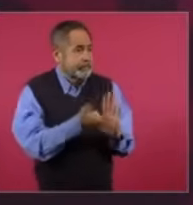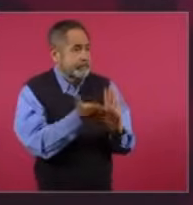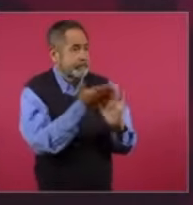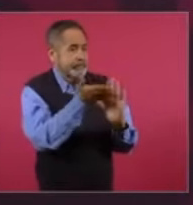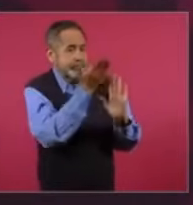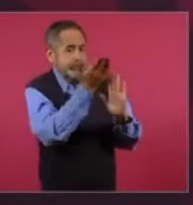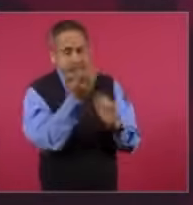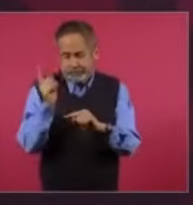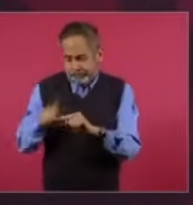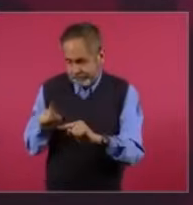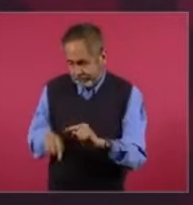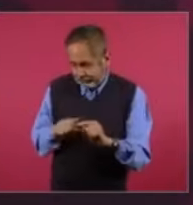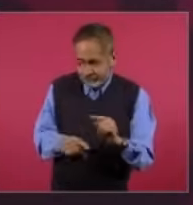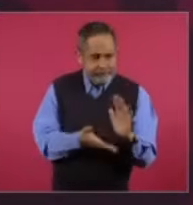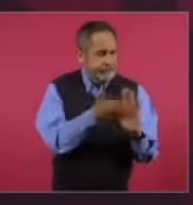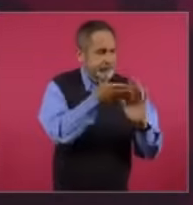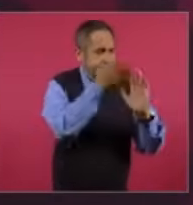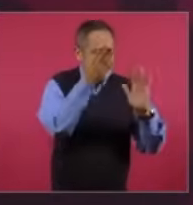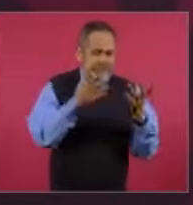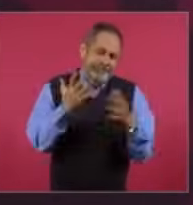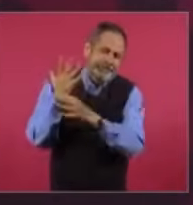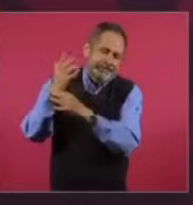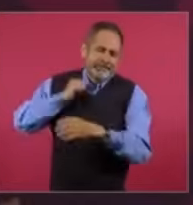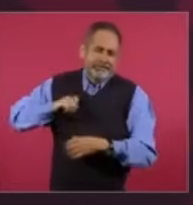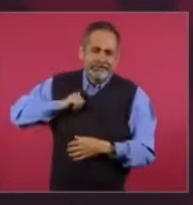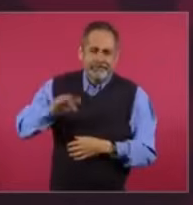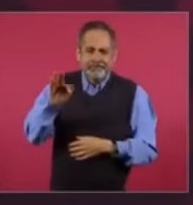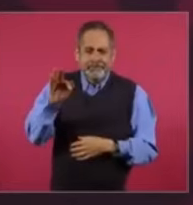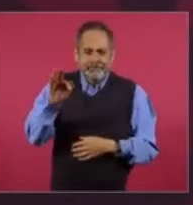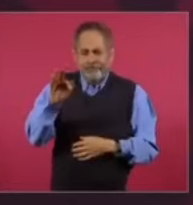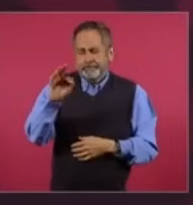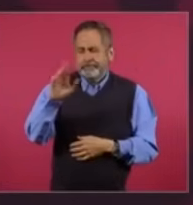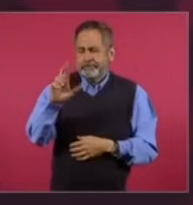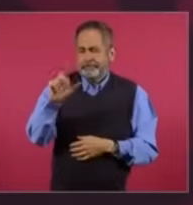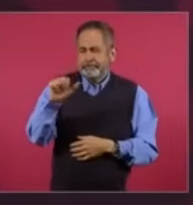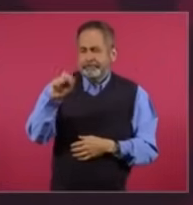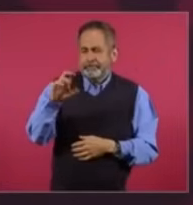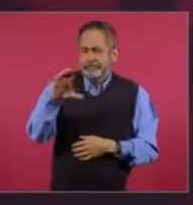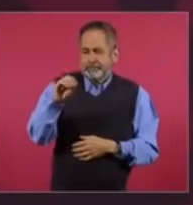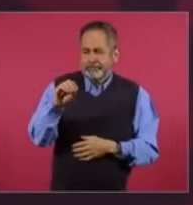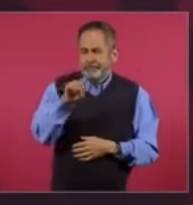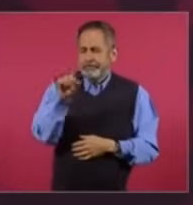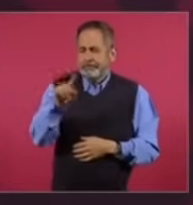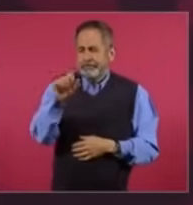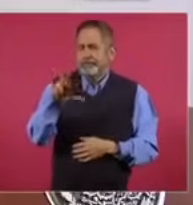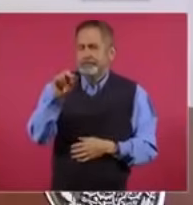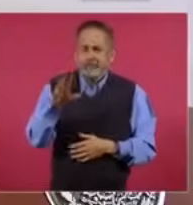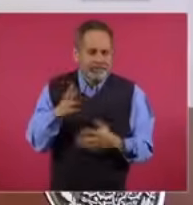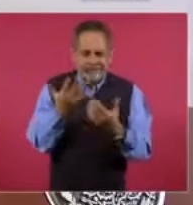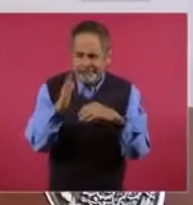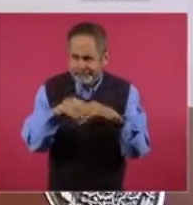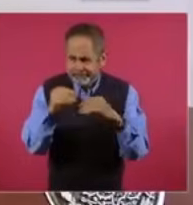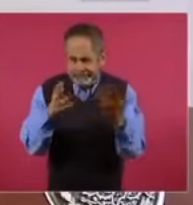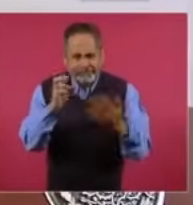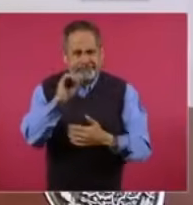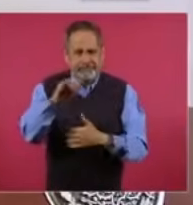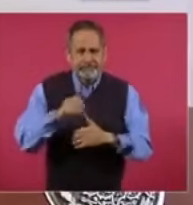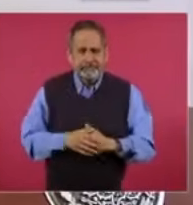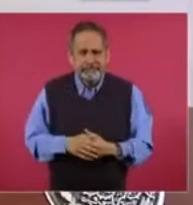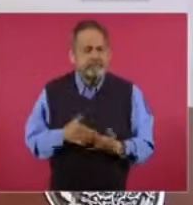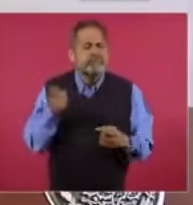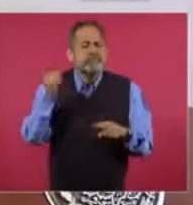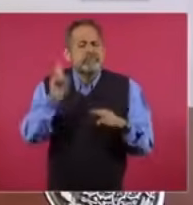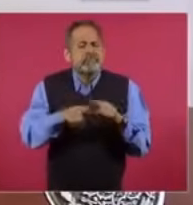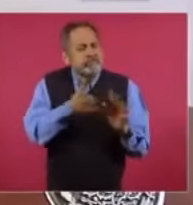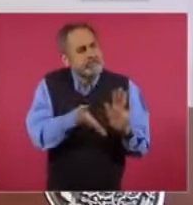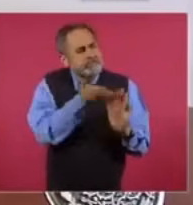De Francisco Zarco. Sí, claro. ¿Y quién? ¿Quién construye